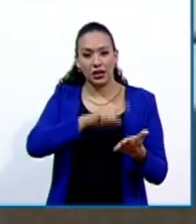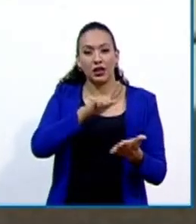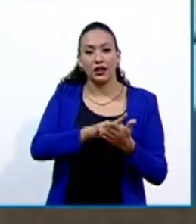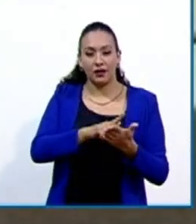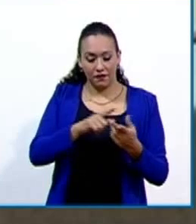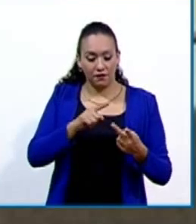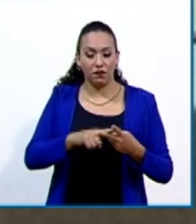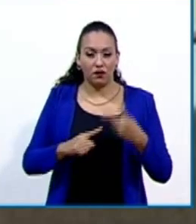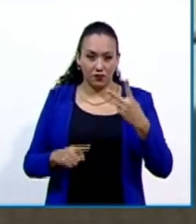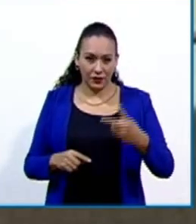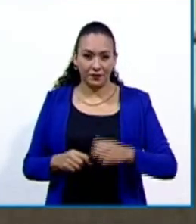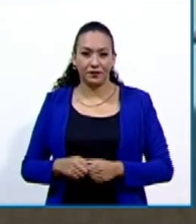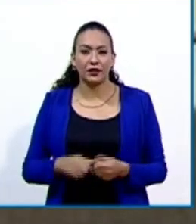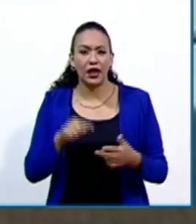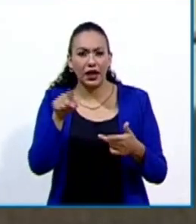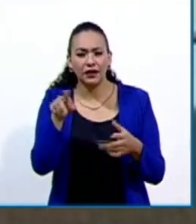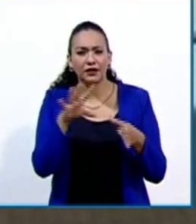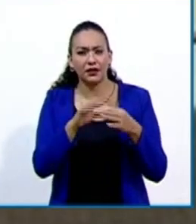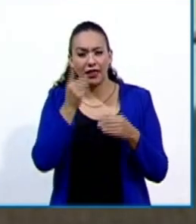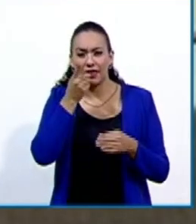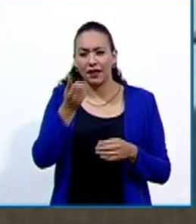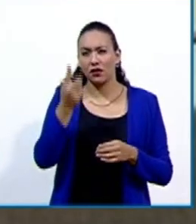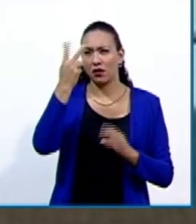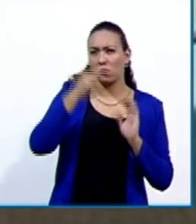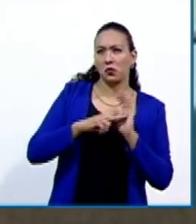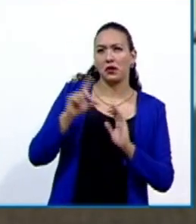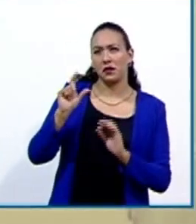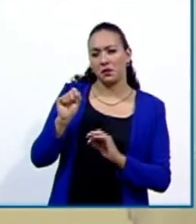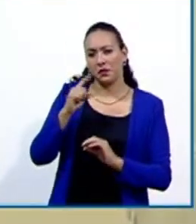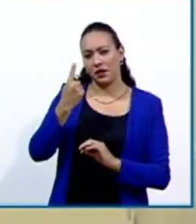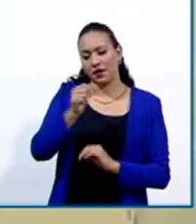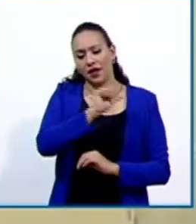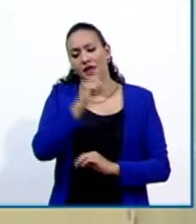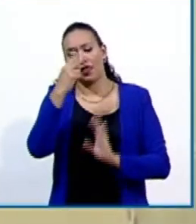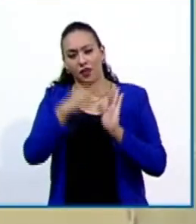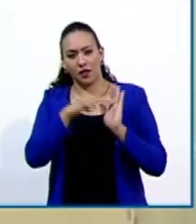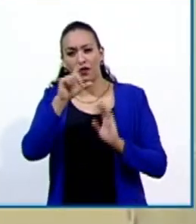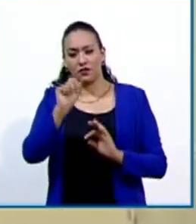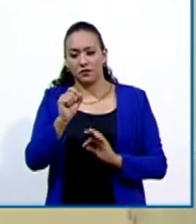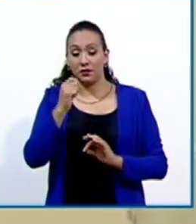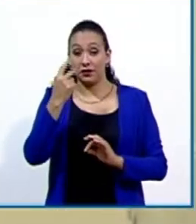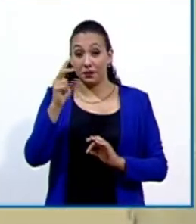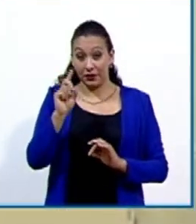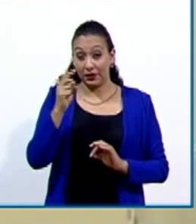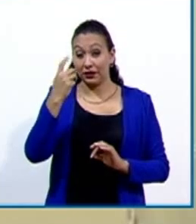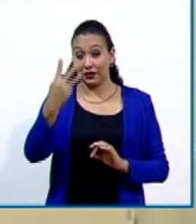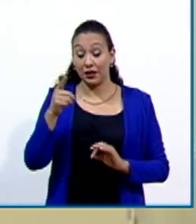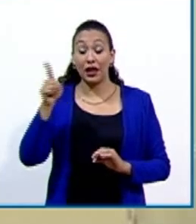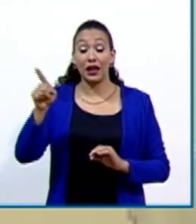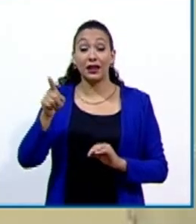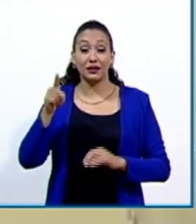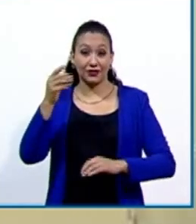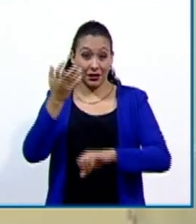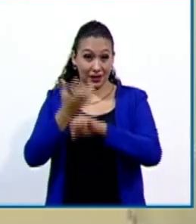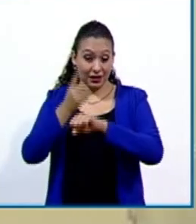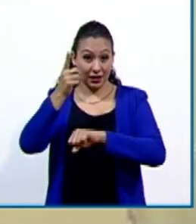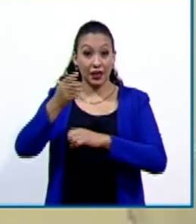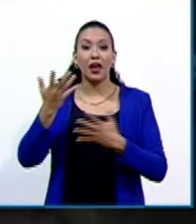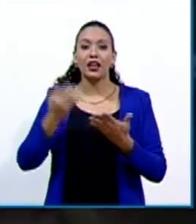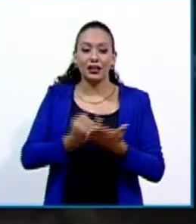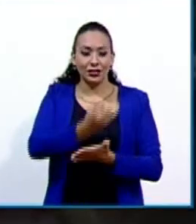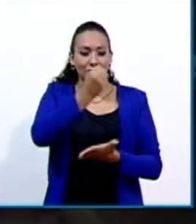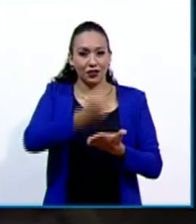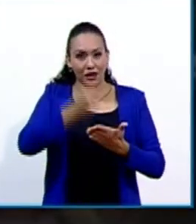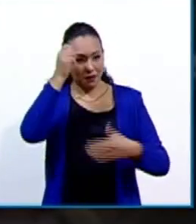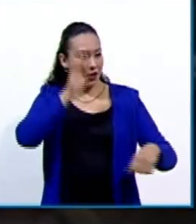Corte, en donde destacó que de 2021 a 2023, esta Corte Regional emitió 42 sentencias en esta